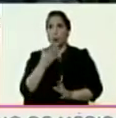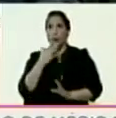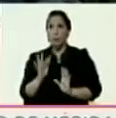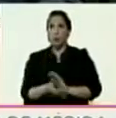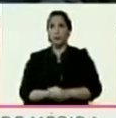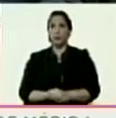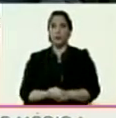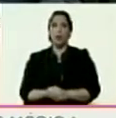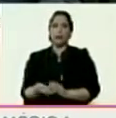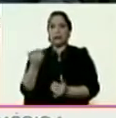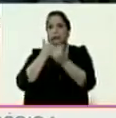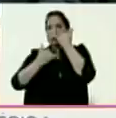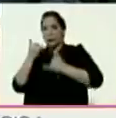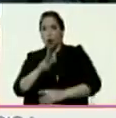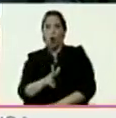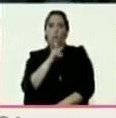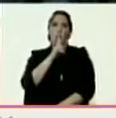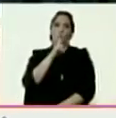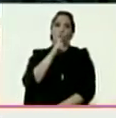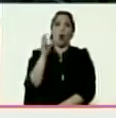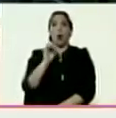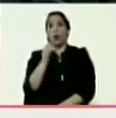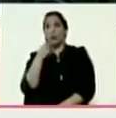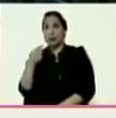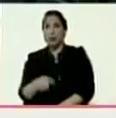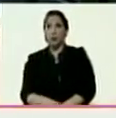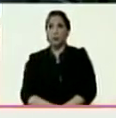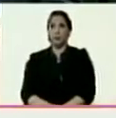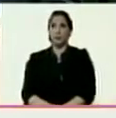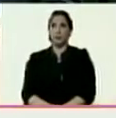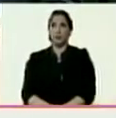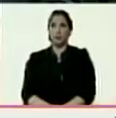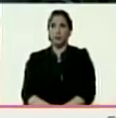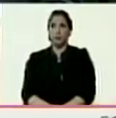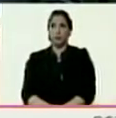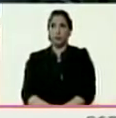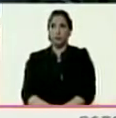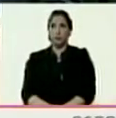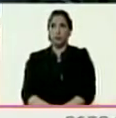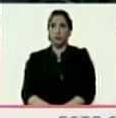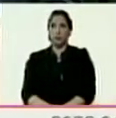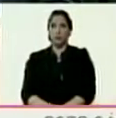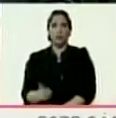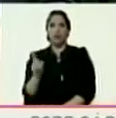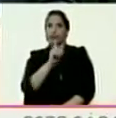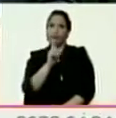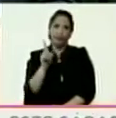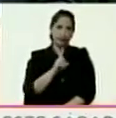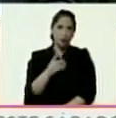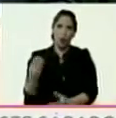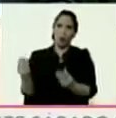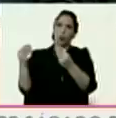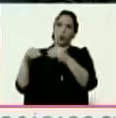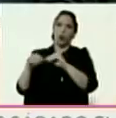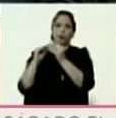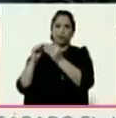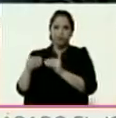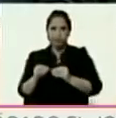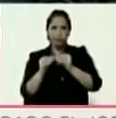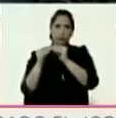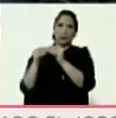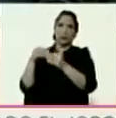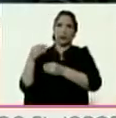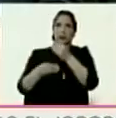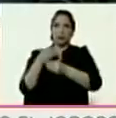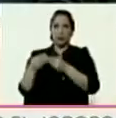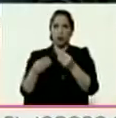se cometió un error, o señalando que no era adecuado lo que se perpetró, es